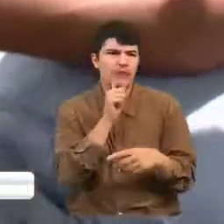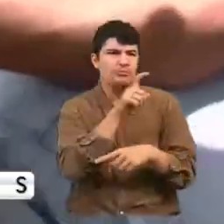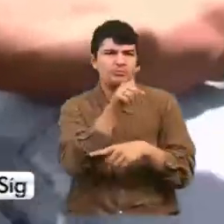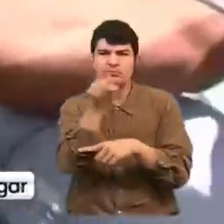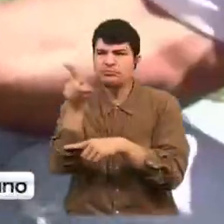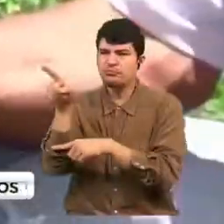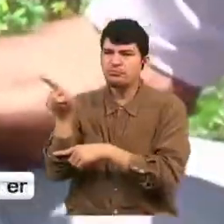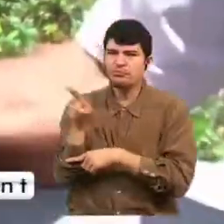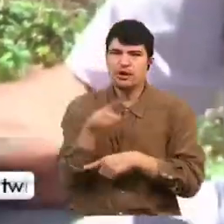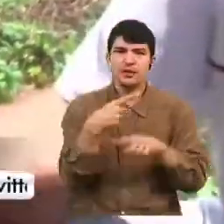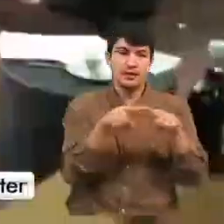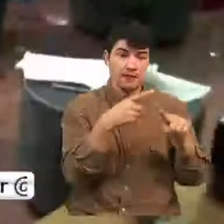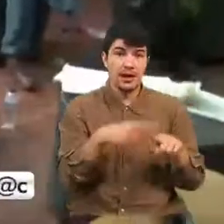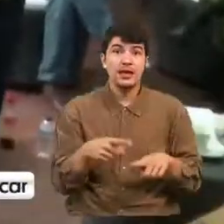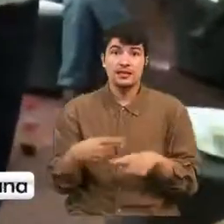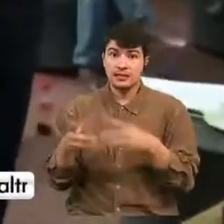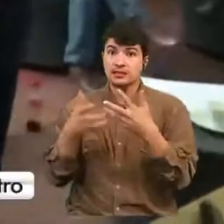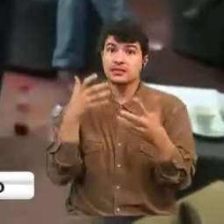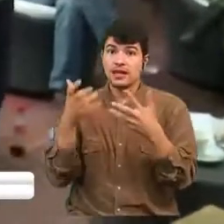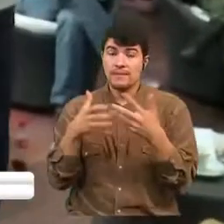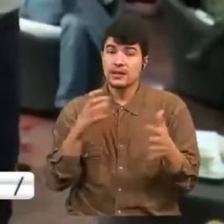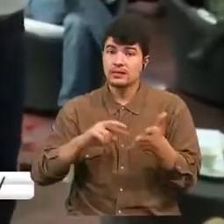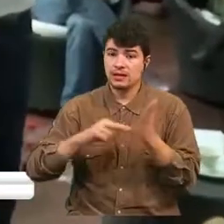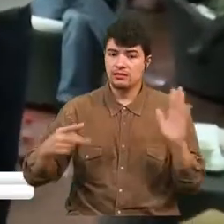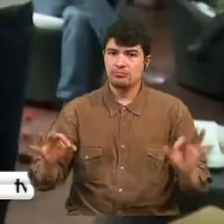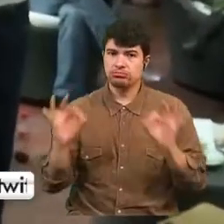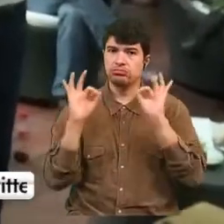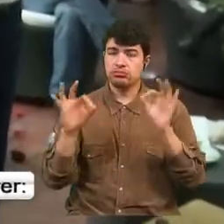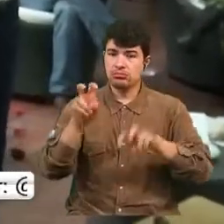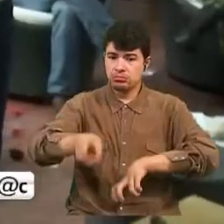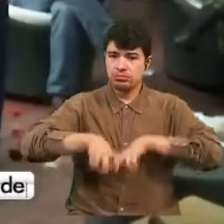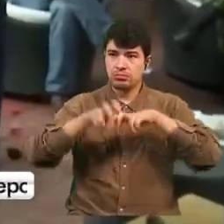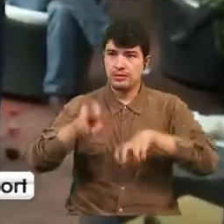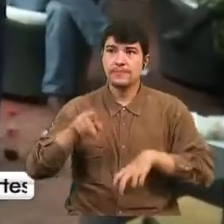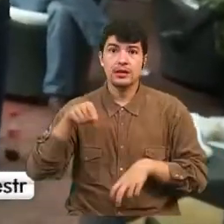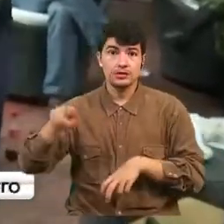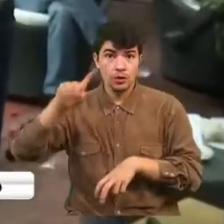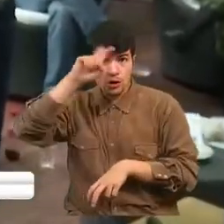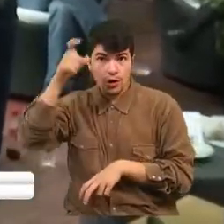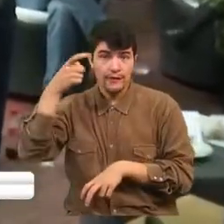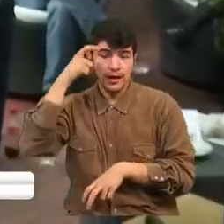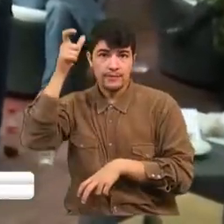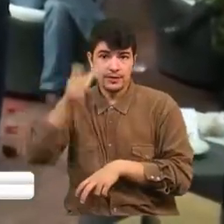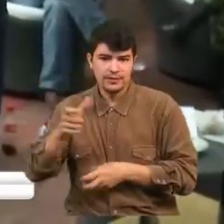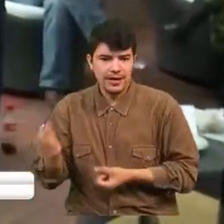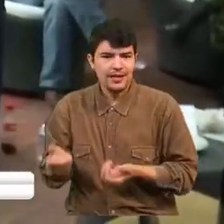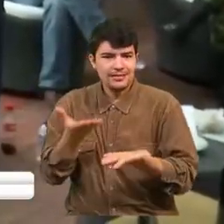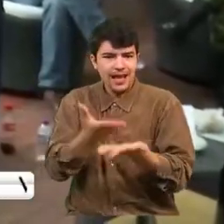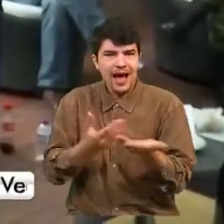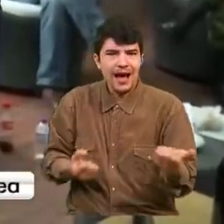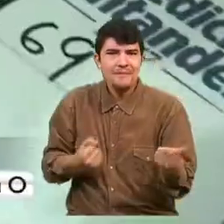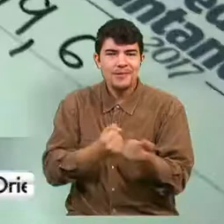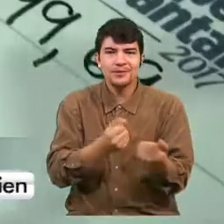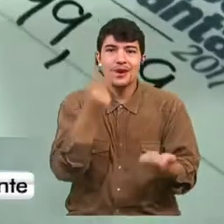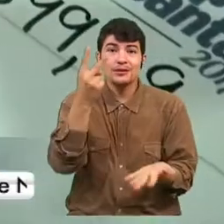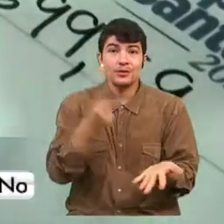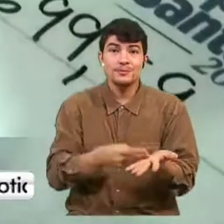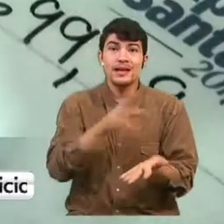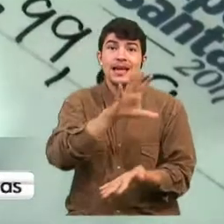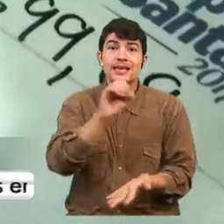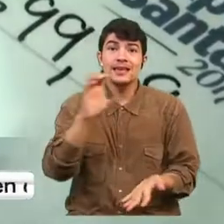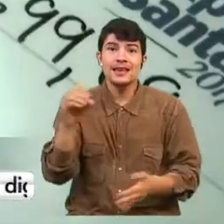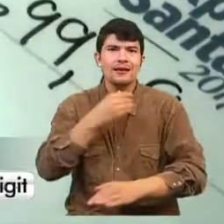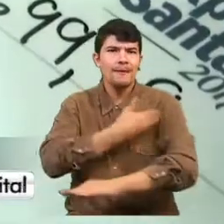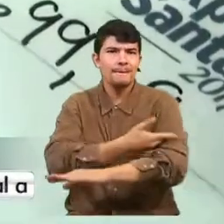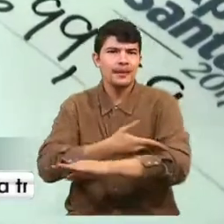con reservorios. Los alcaldes de estos municipios recibieron de mano del gobernador de Santander recursos por más de 2.500 millones